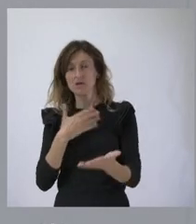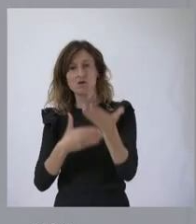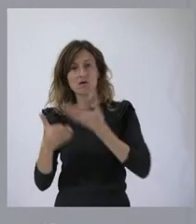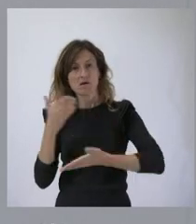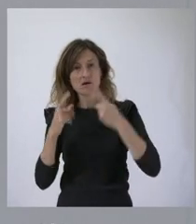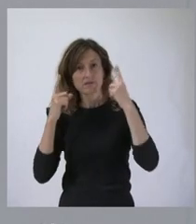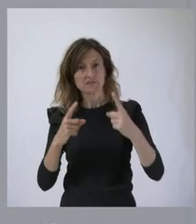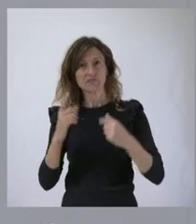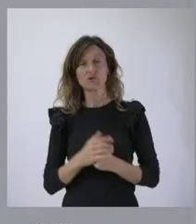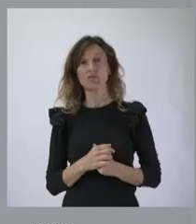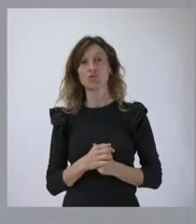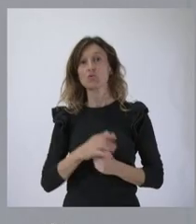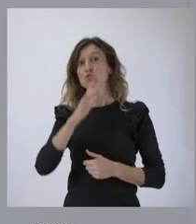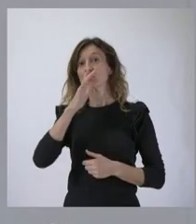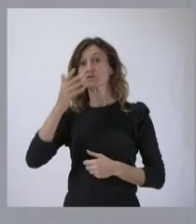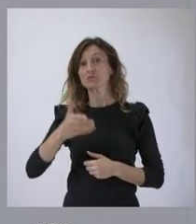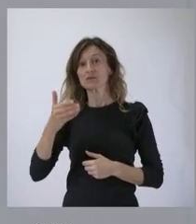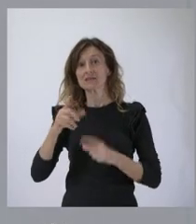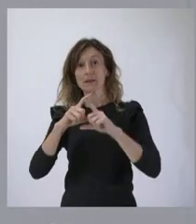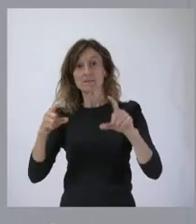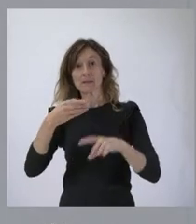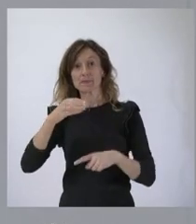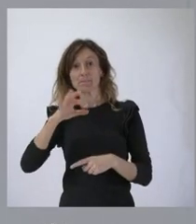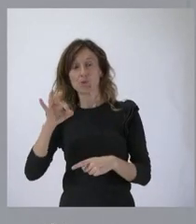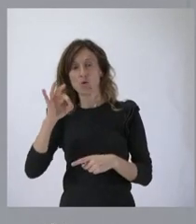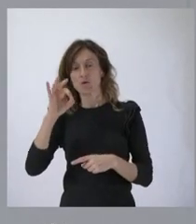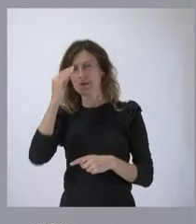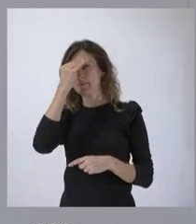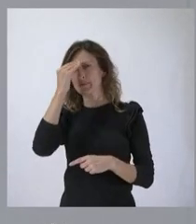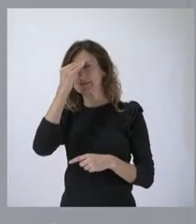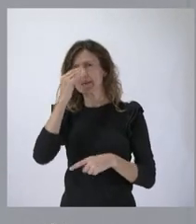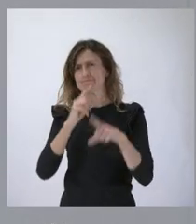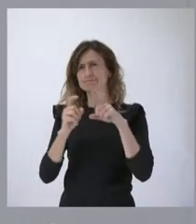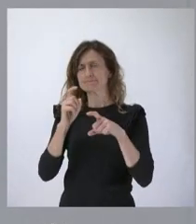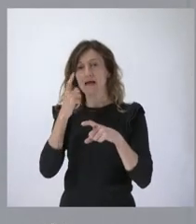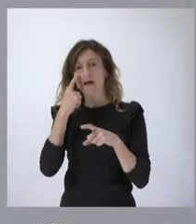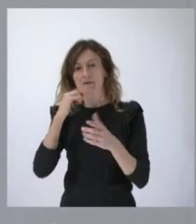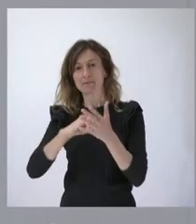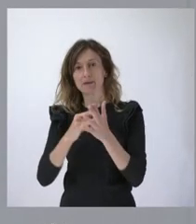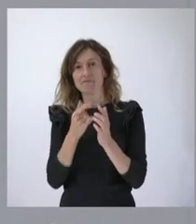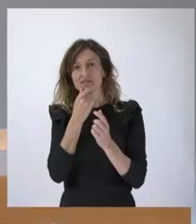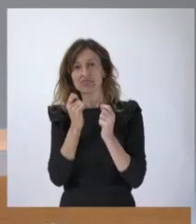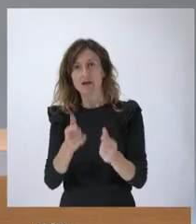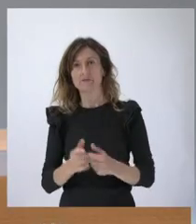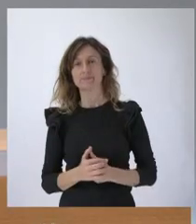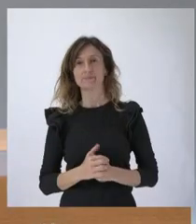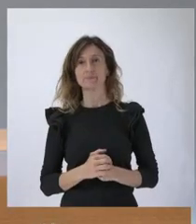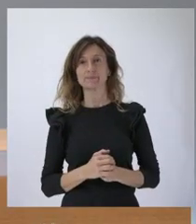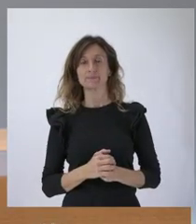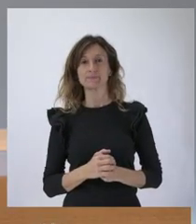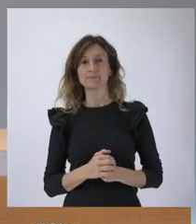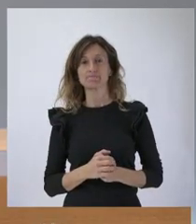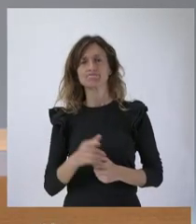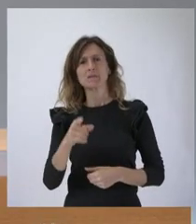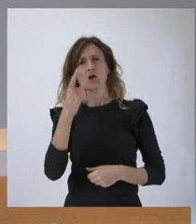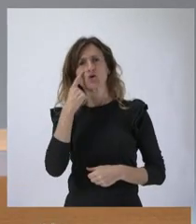esfuerzo por eso es tan importante que Bimbo reconsidere su posición y y plantee y facilite ese plan Industrial si conocen